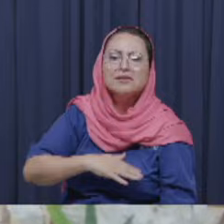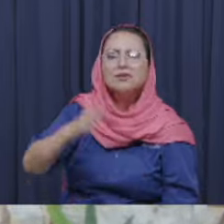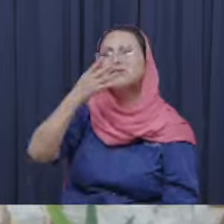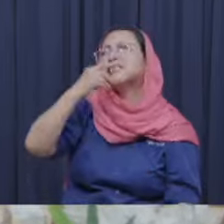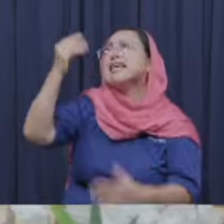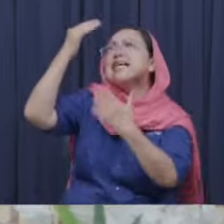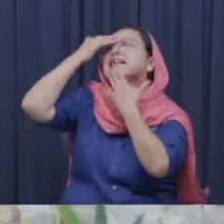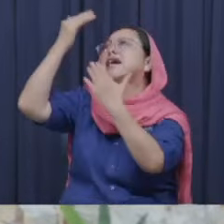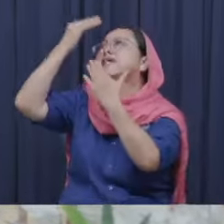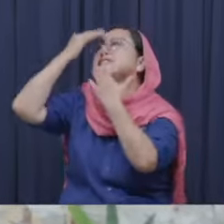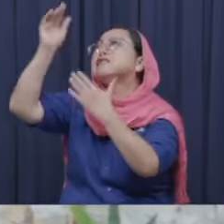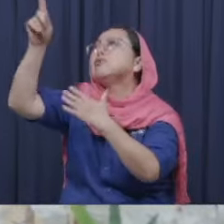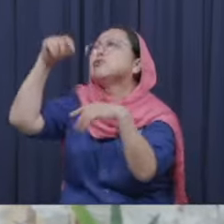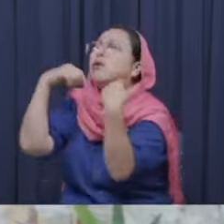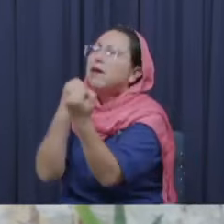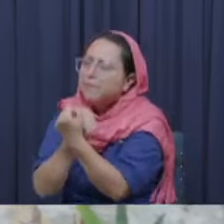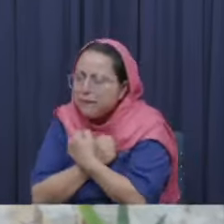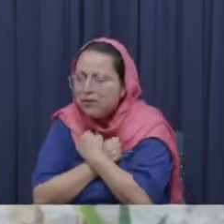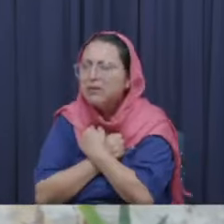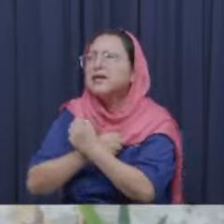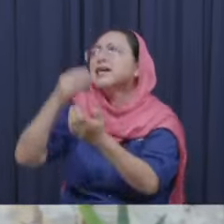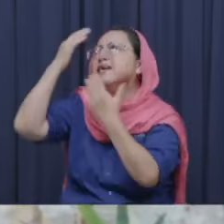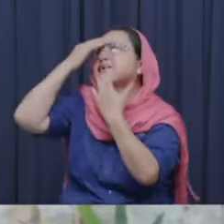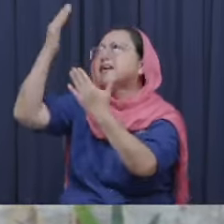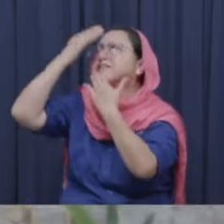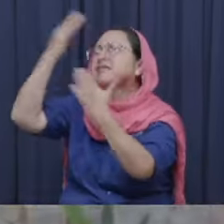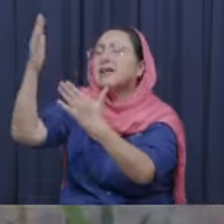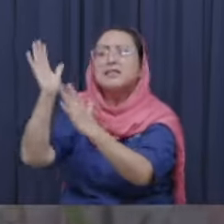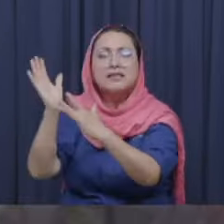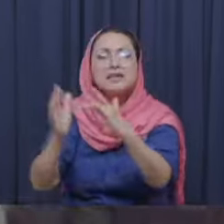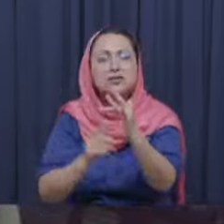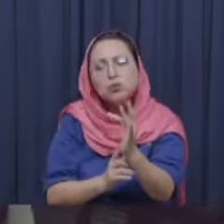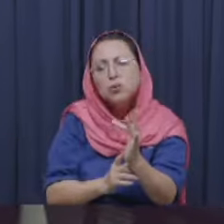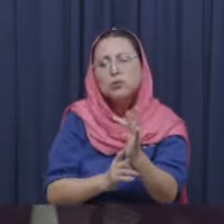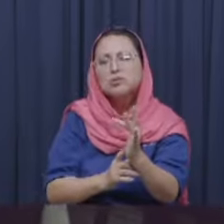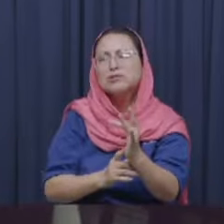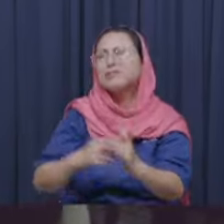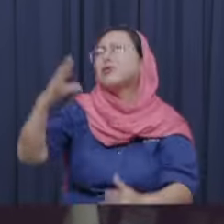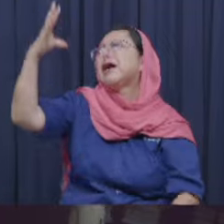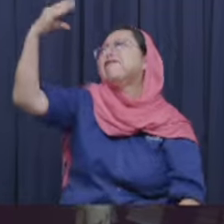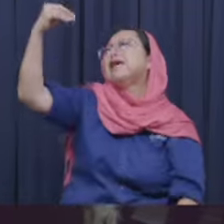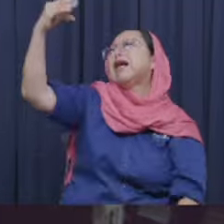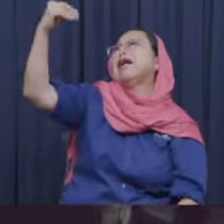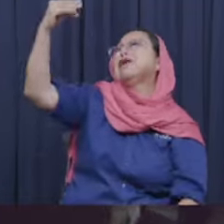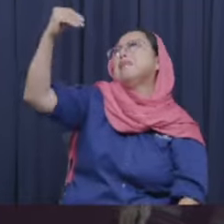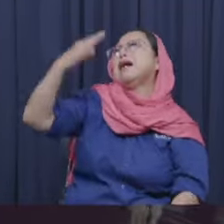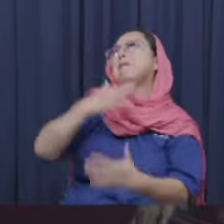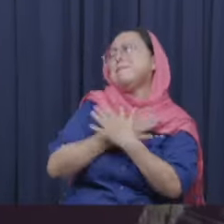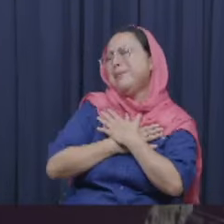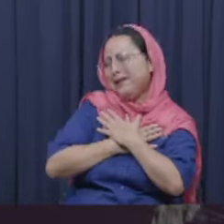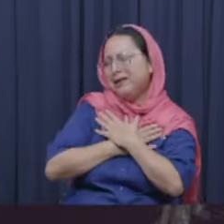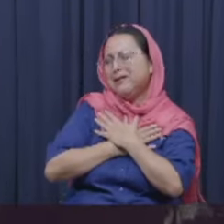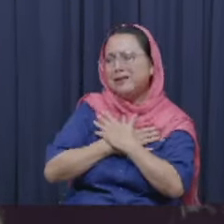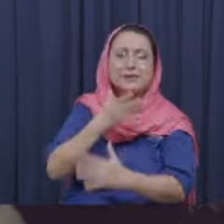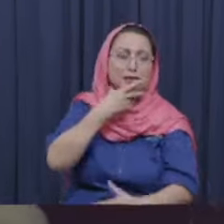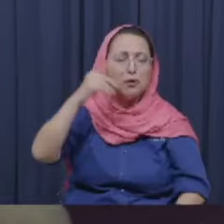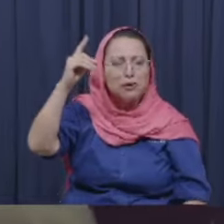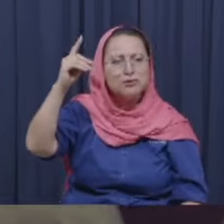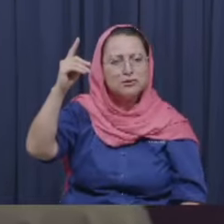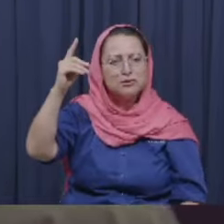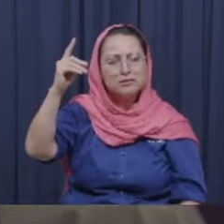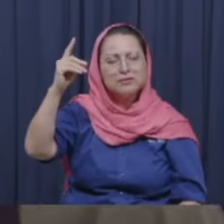dulzura, gracias por tu cariño, gracias por tu amor, Señor, por hablarnos con tanto amor. Muchas gracias,